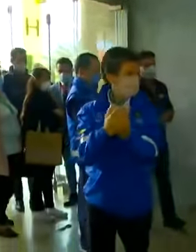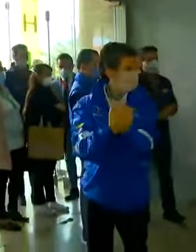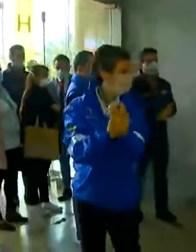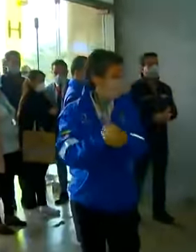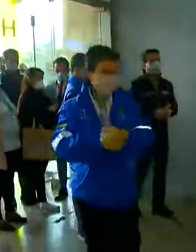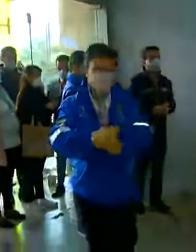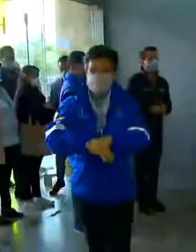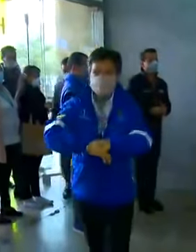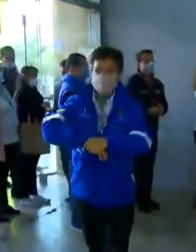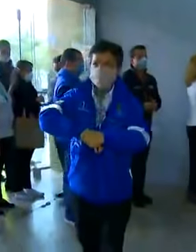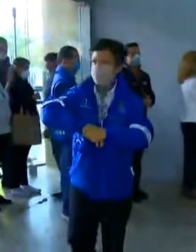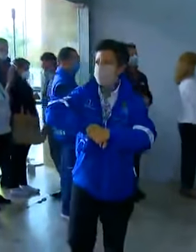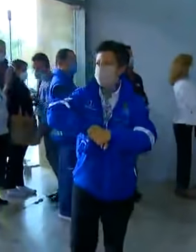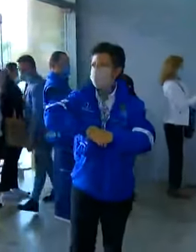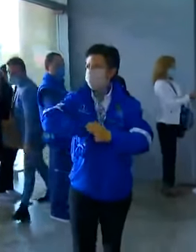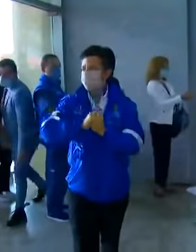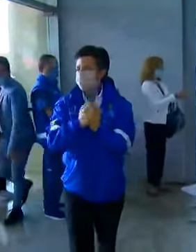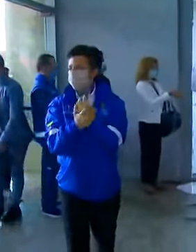Gracias, ¿cómo está?